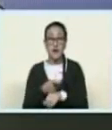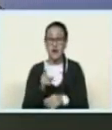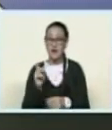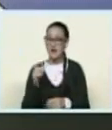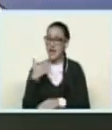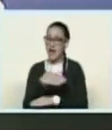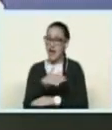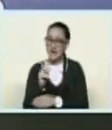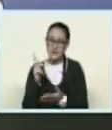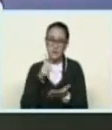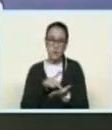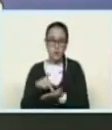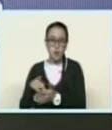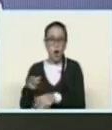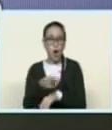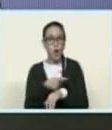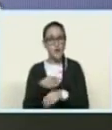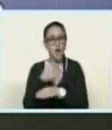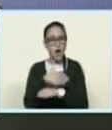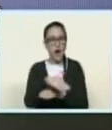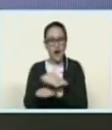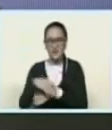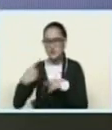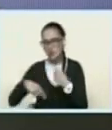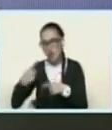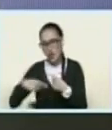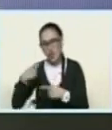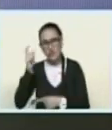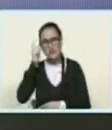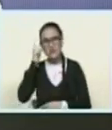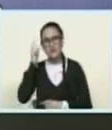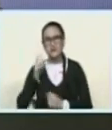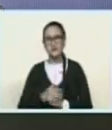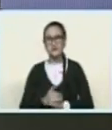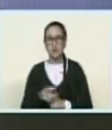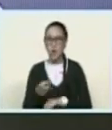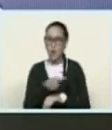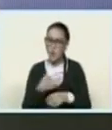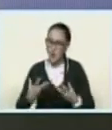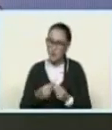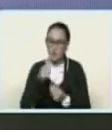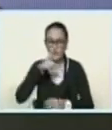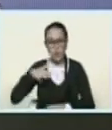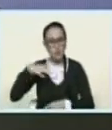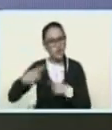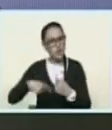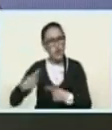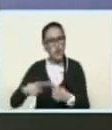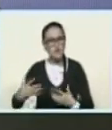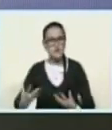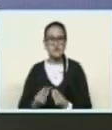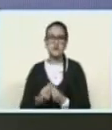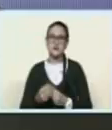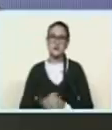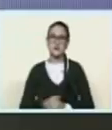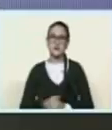calle. Gobierno de calle todos los días. Gobierno junto al pueblo todos los días.